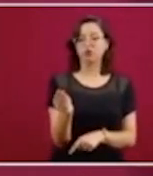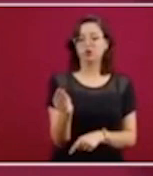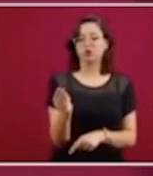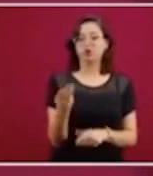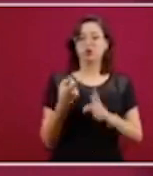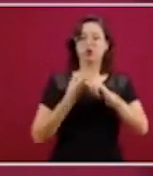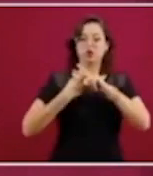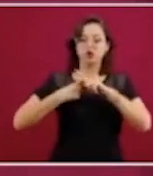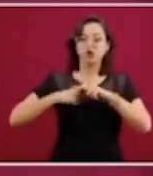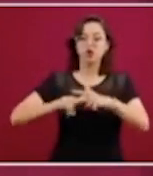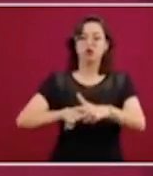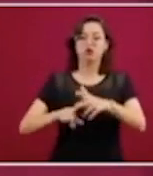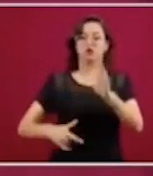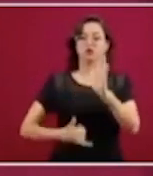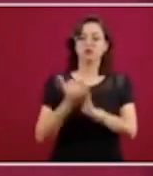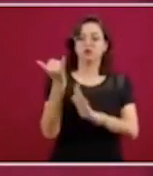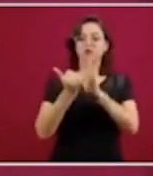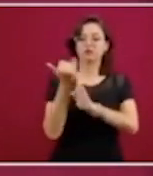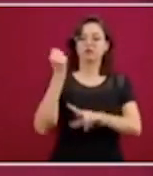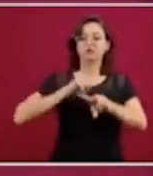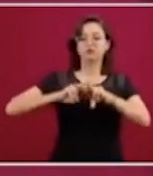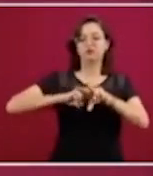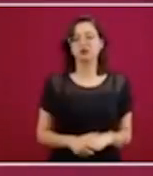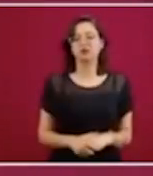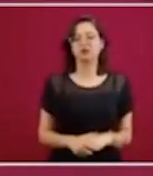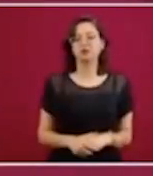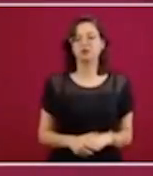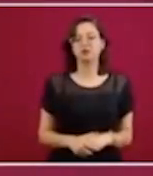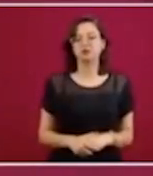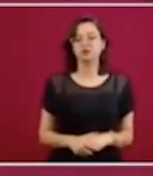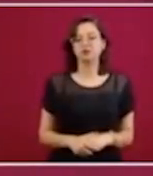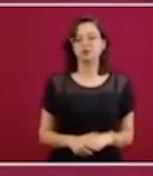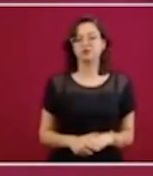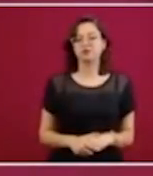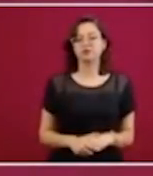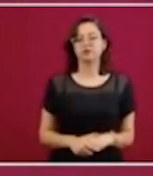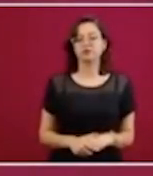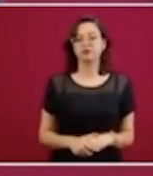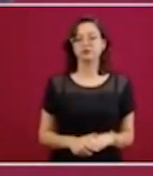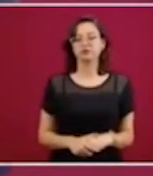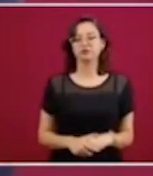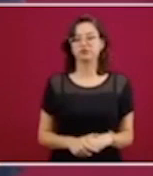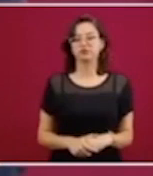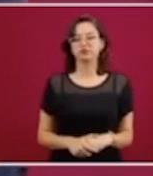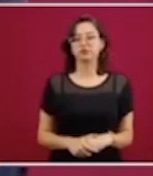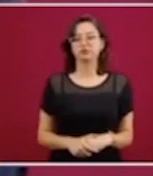se inicia la construcción del Tren Maya y vamos a